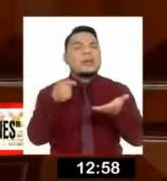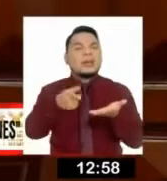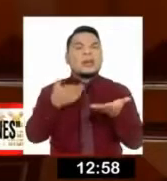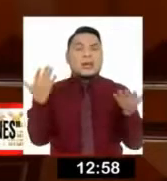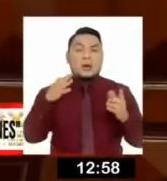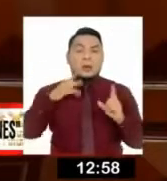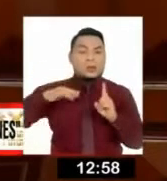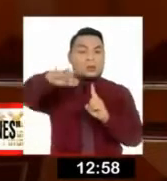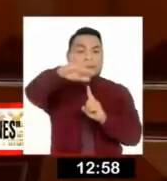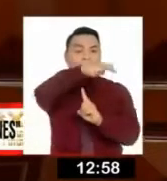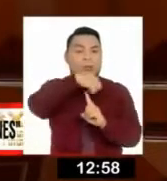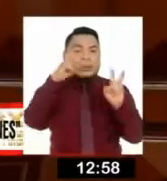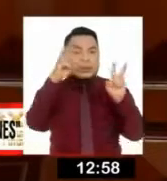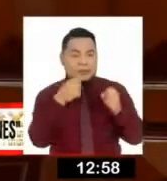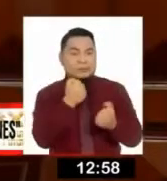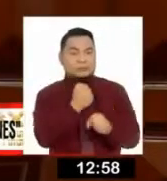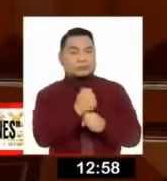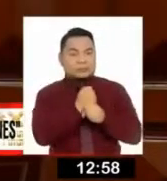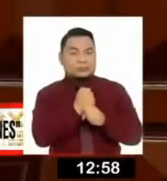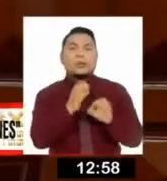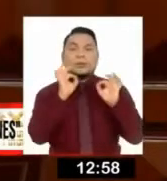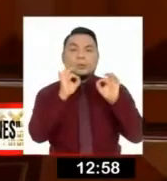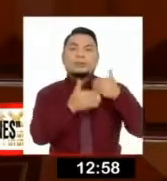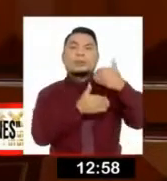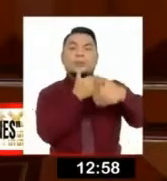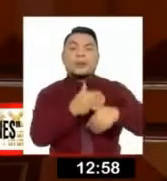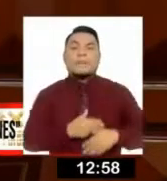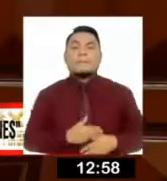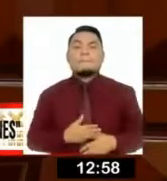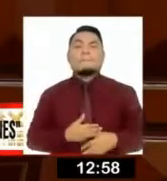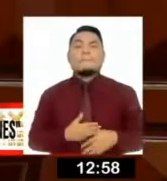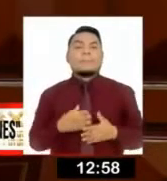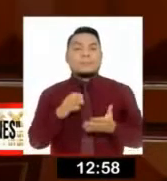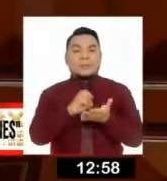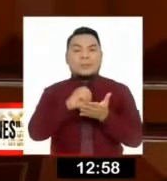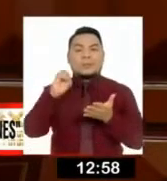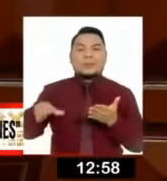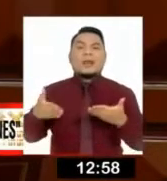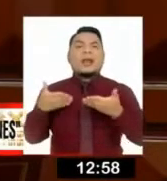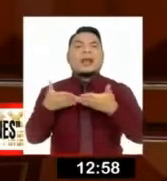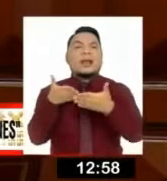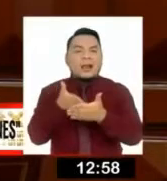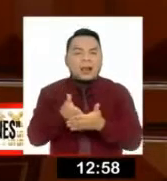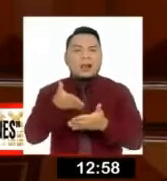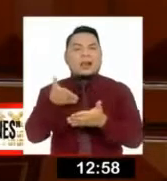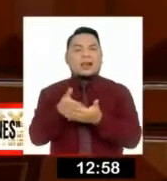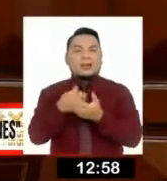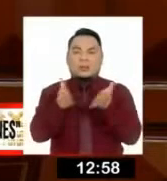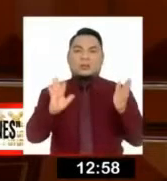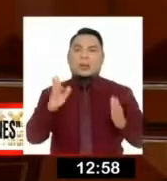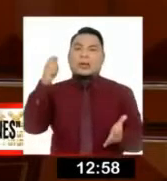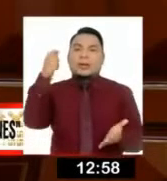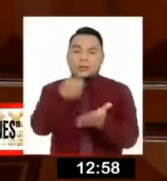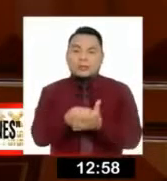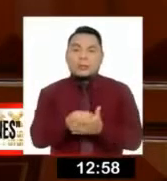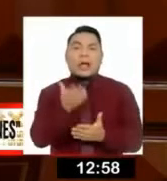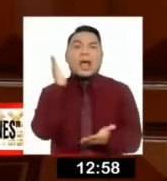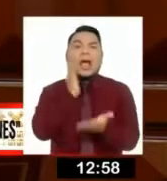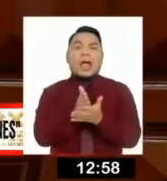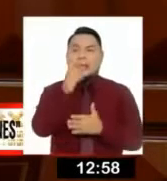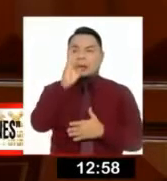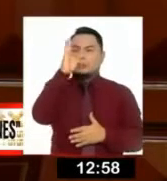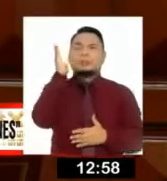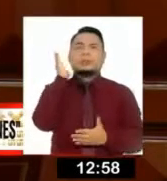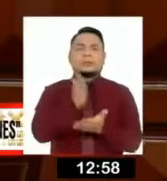lo ambiental se efectivicen. Eliminaremos las trabas que impiden el cobro de las infracciones